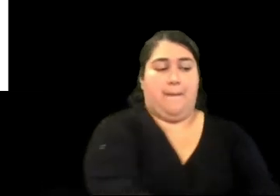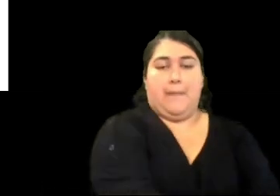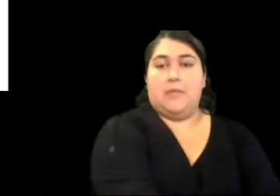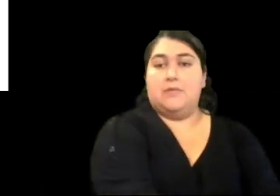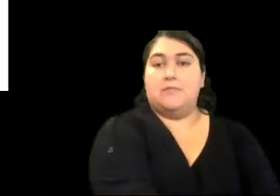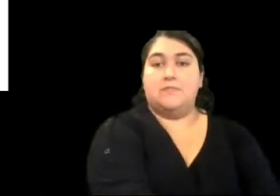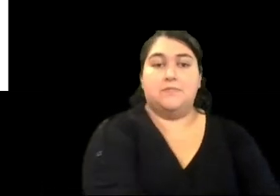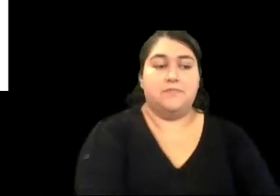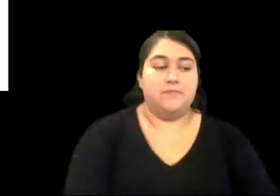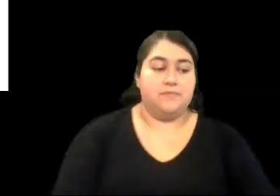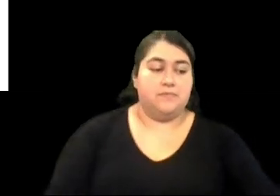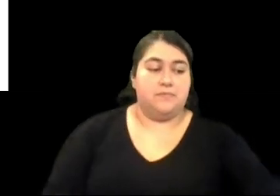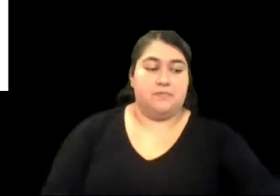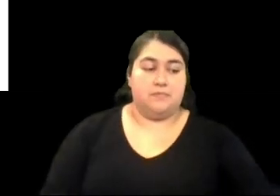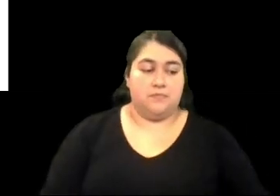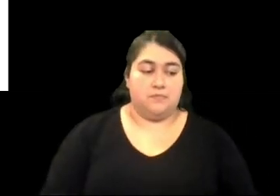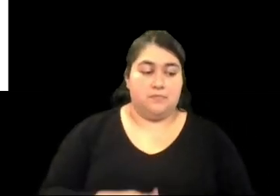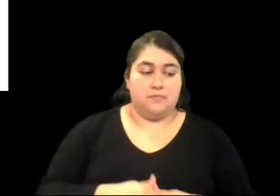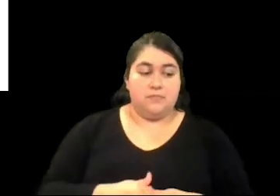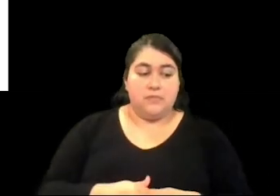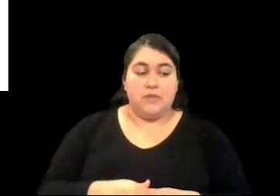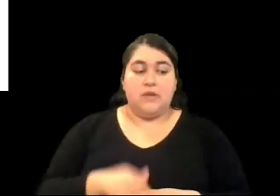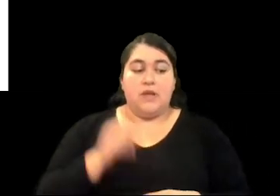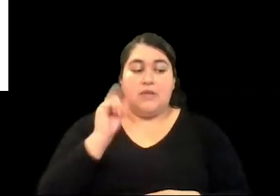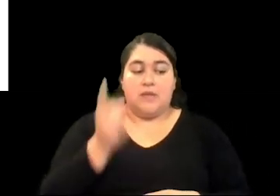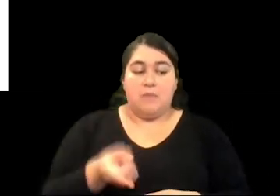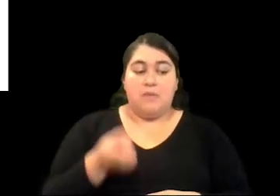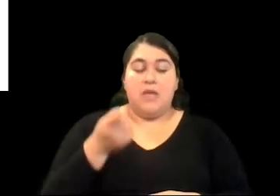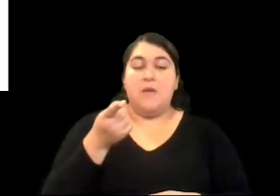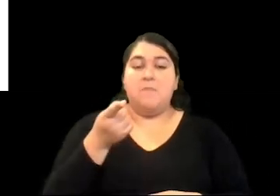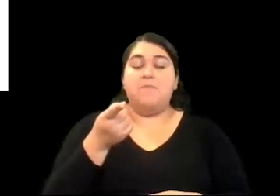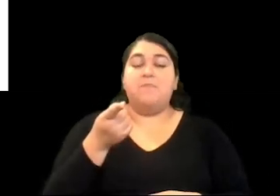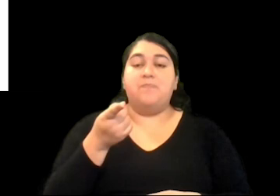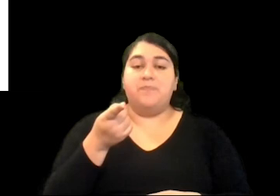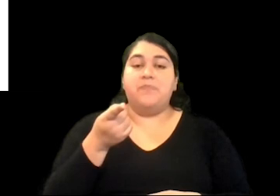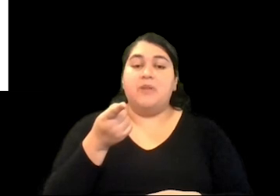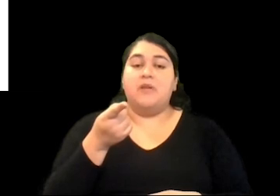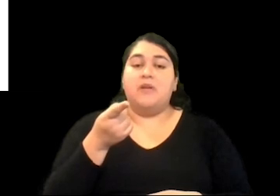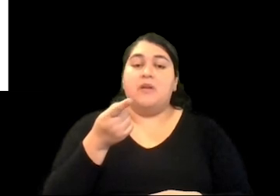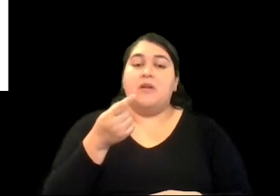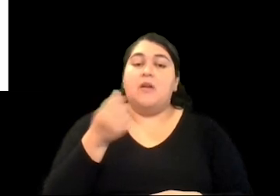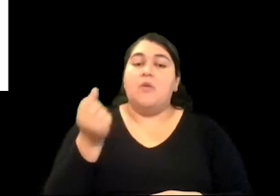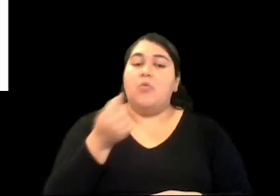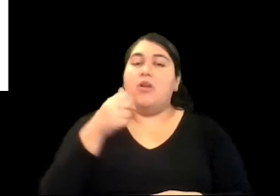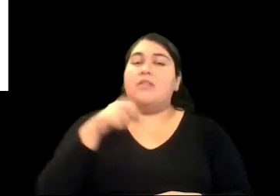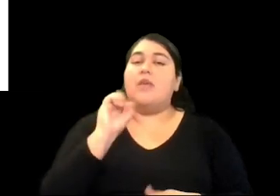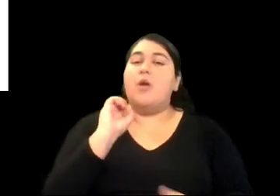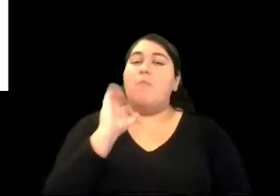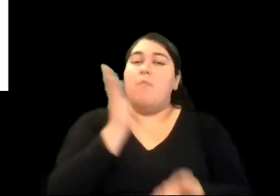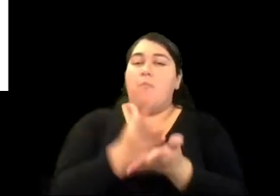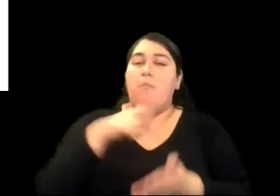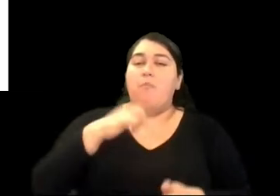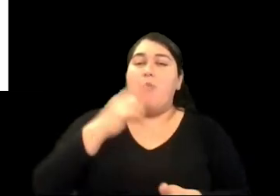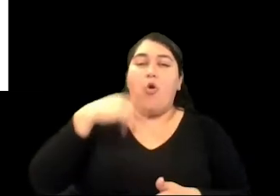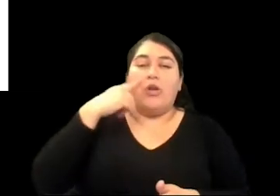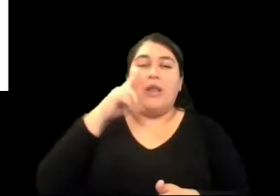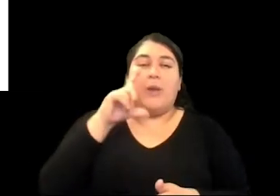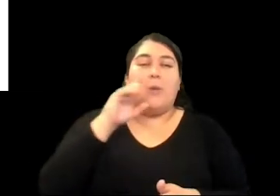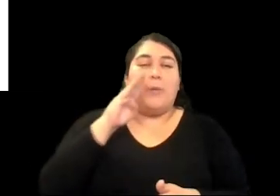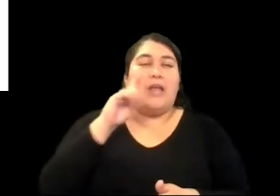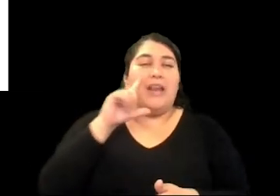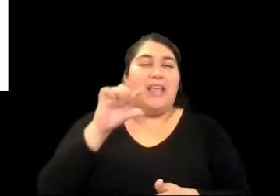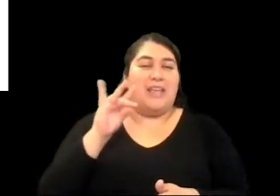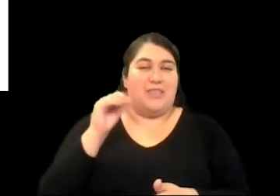Tengo otra. En los casos en que se supera la condición objetiva de punibilidad, realizados